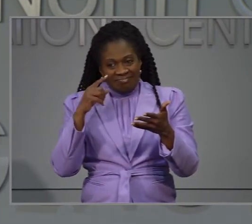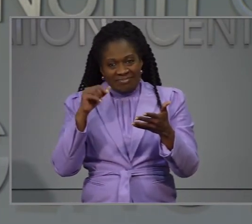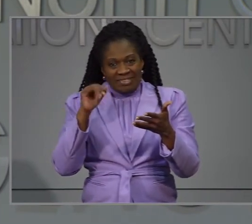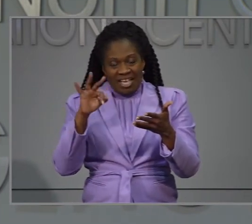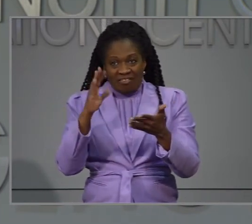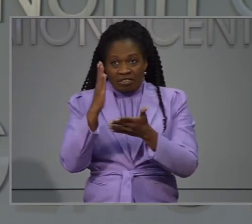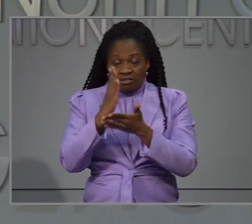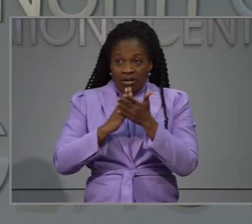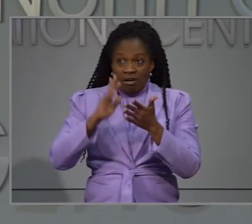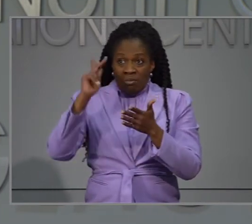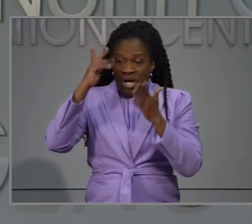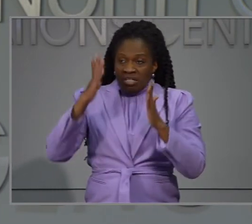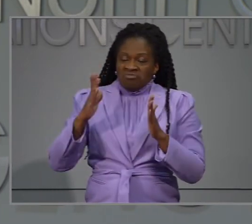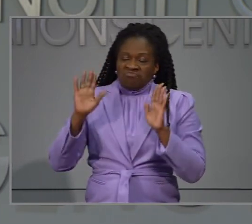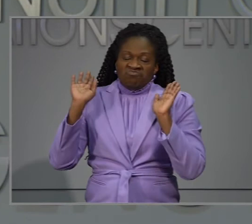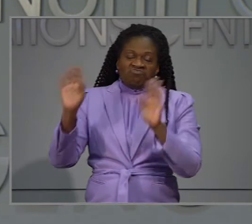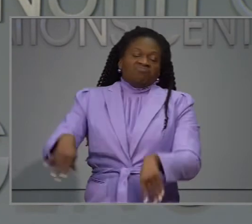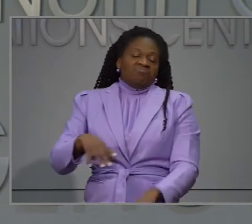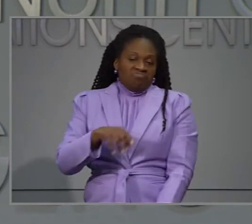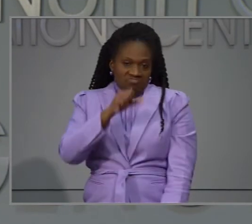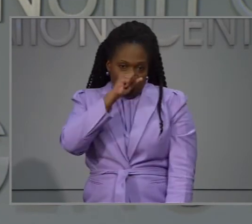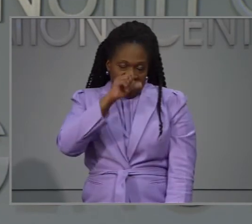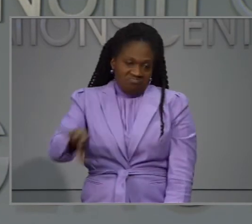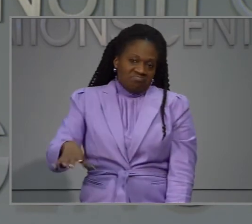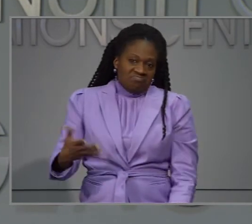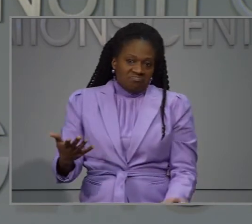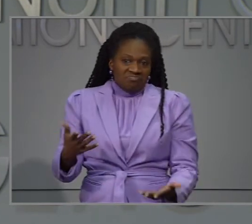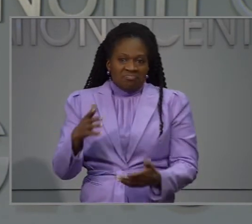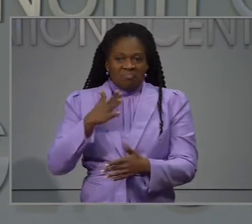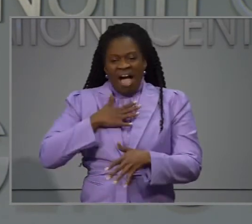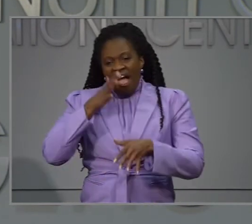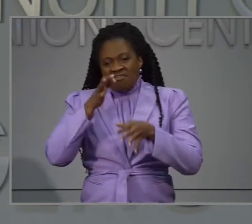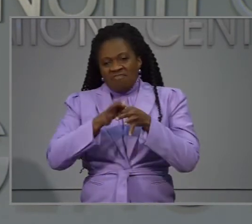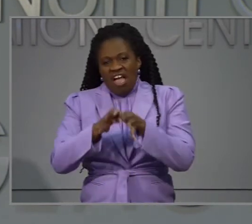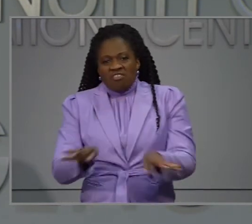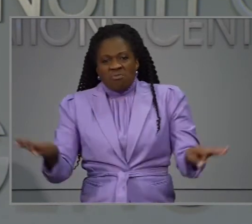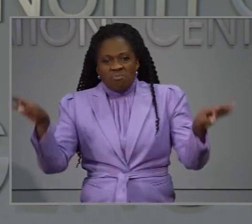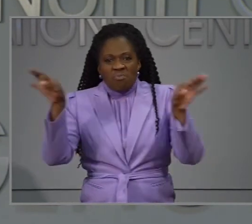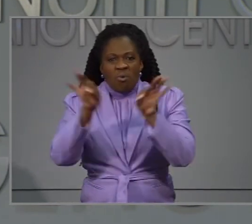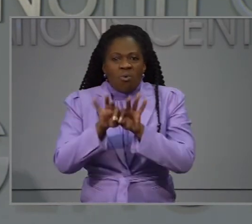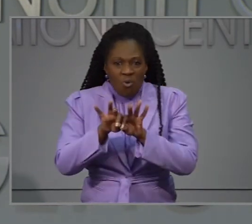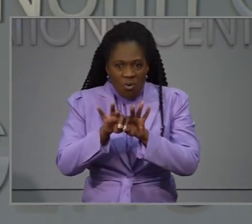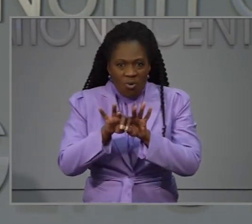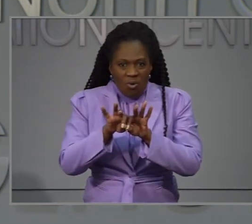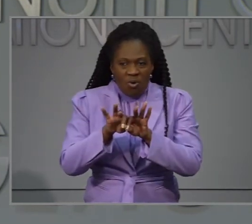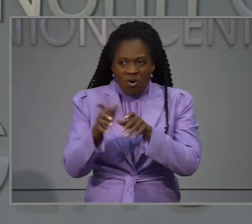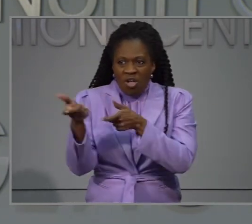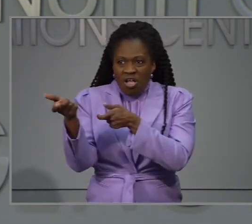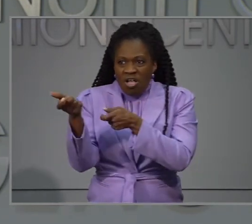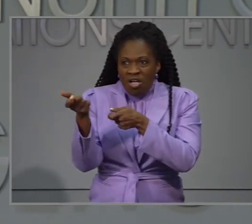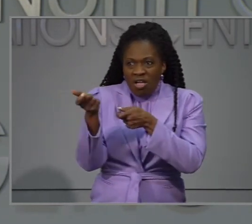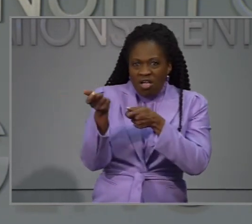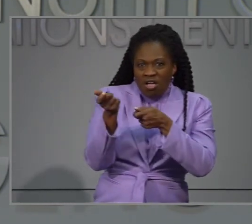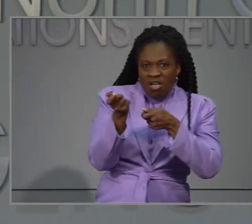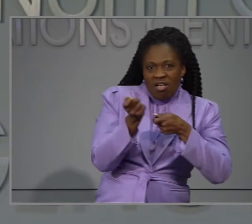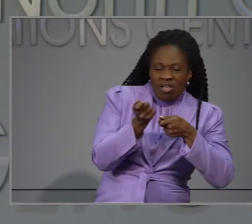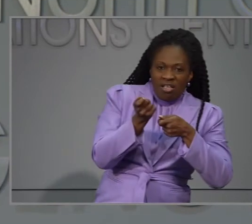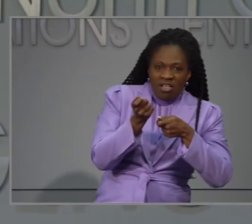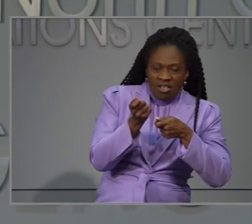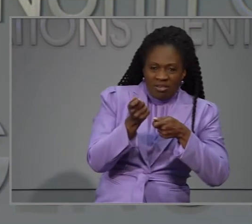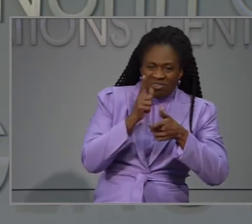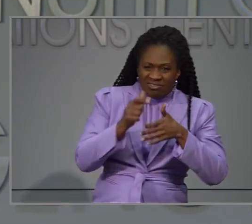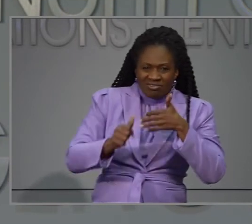que algún político utilicen la fe para poder atraer